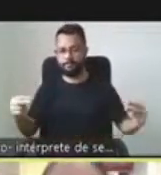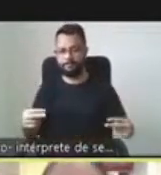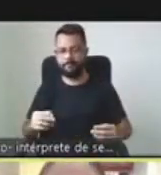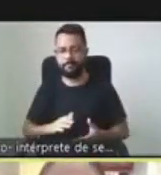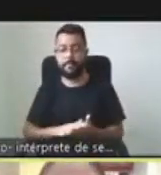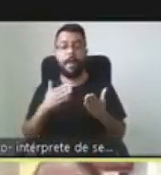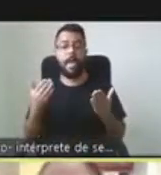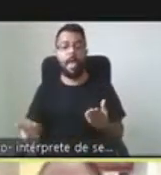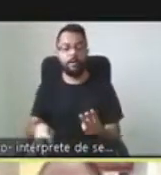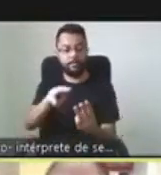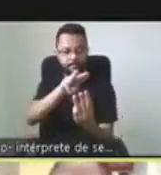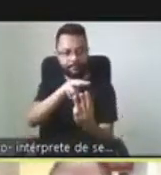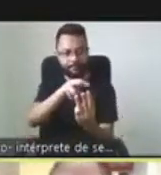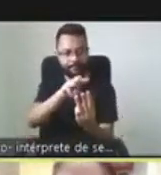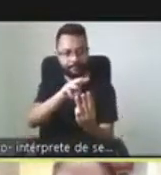este trío